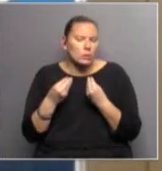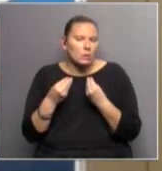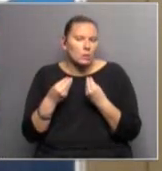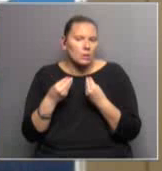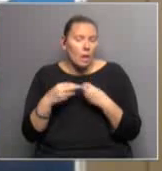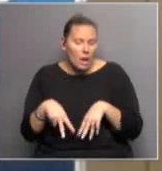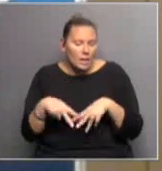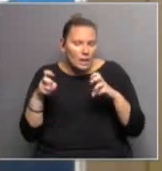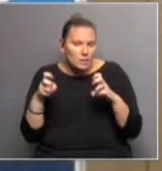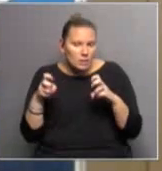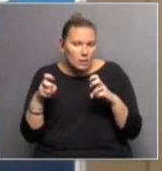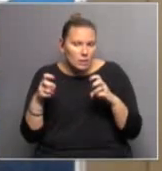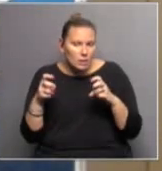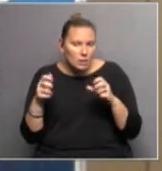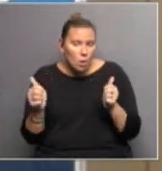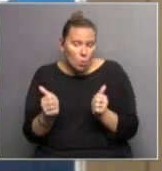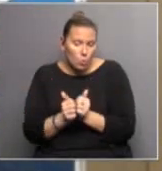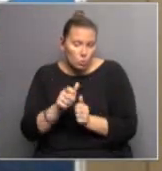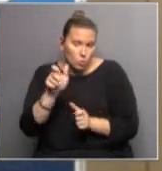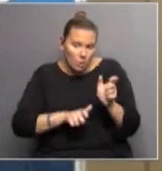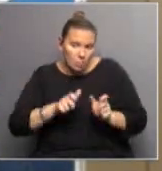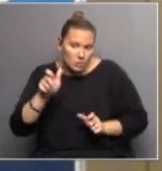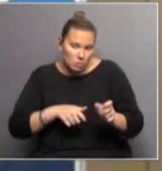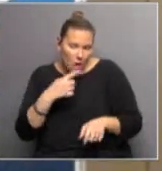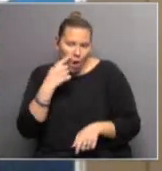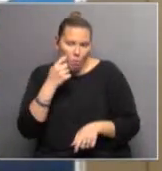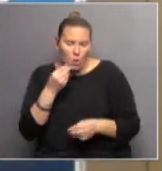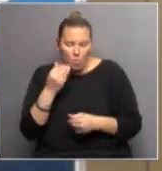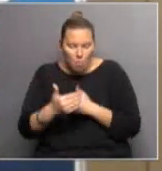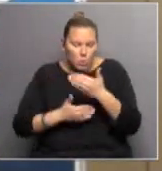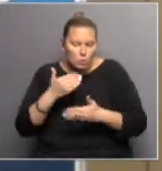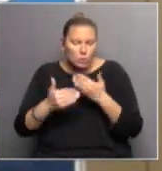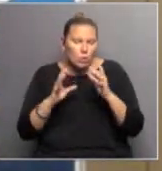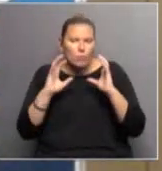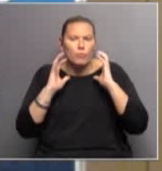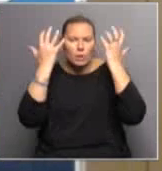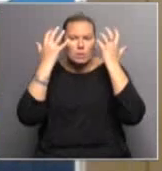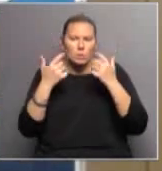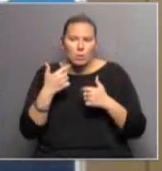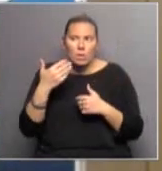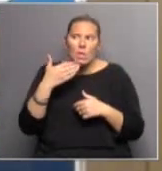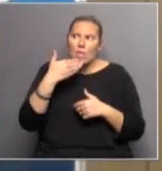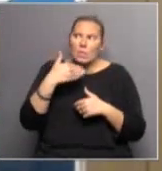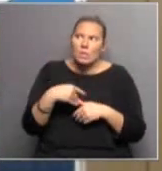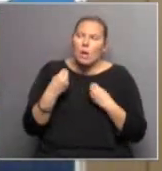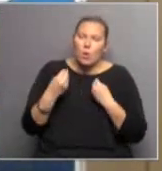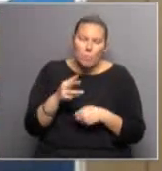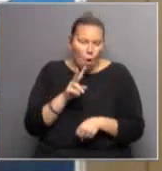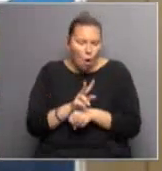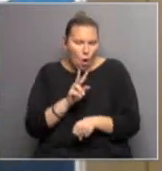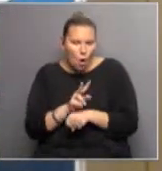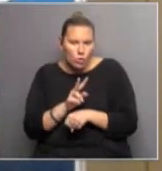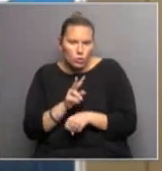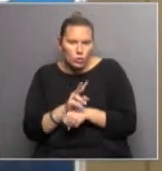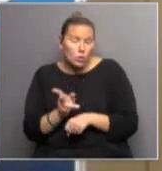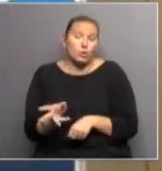justamente analizar junto con los usuarios cuál es el proceso violento y entender cómo ellos utilizan el control y el dominio en